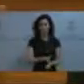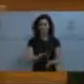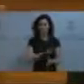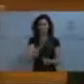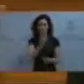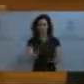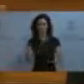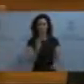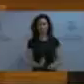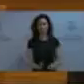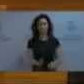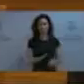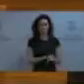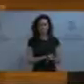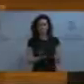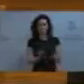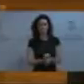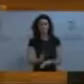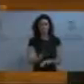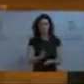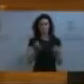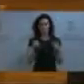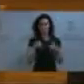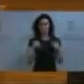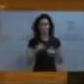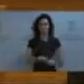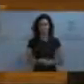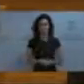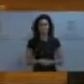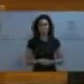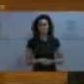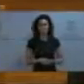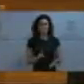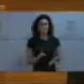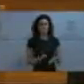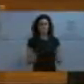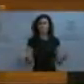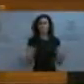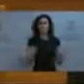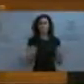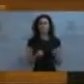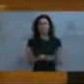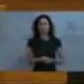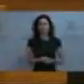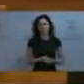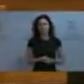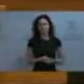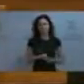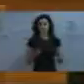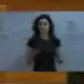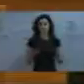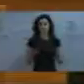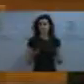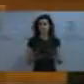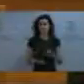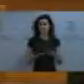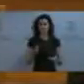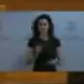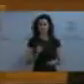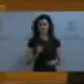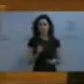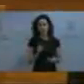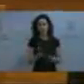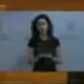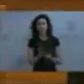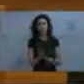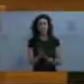personal para ya contratarlo. Bien, no lo ha hecho. Y no haciéndolo, no me venga usted con que mis